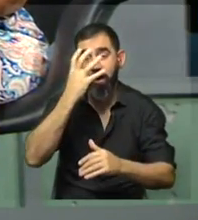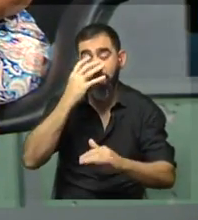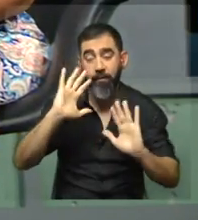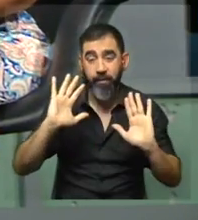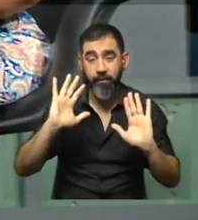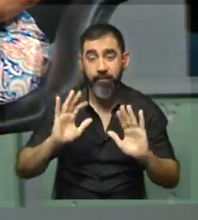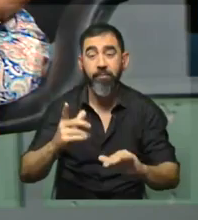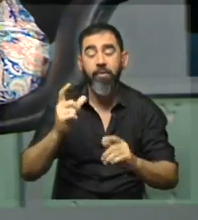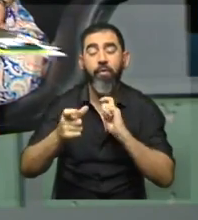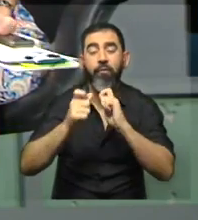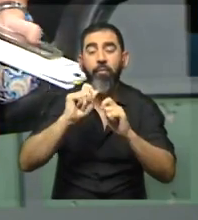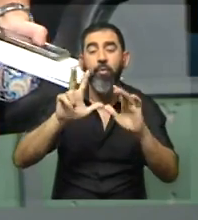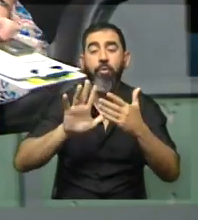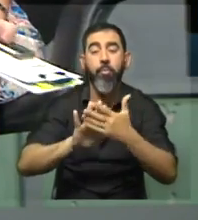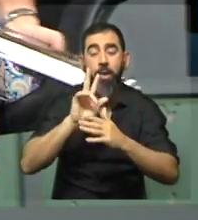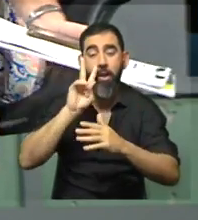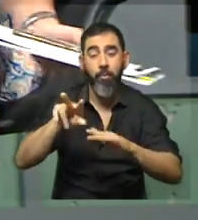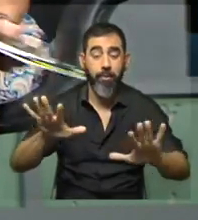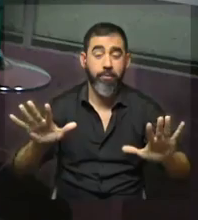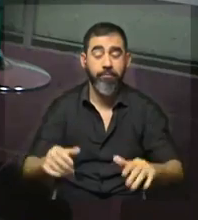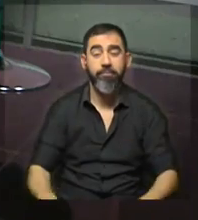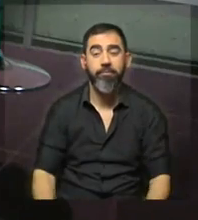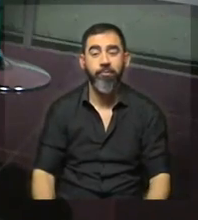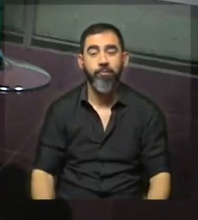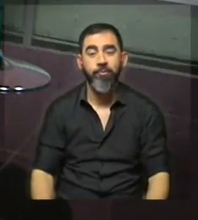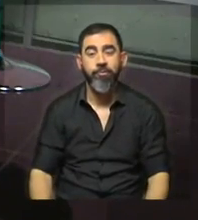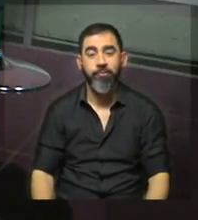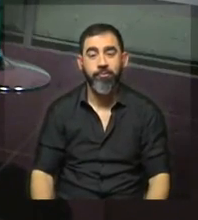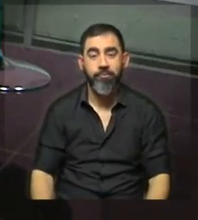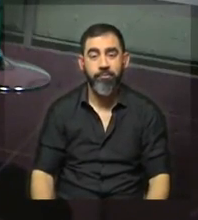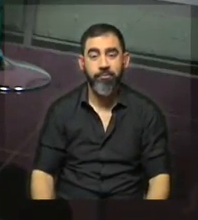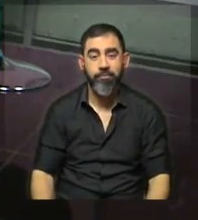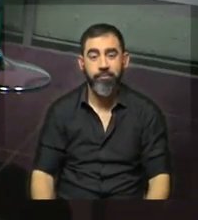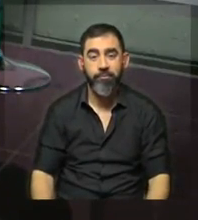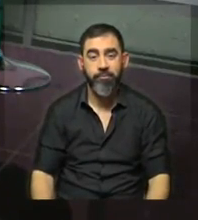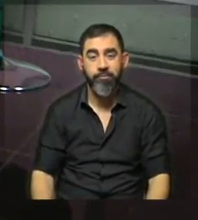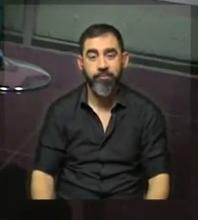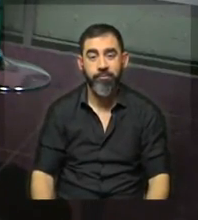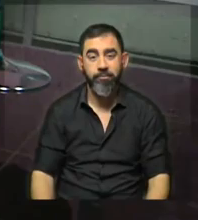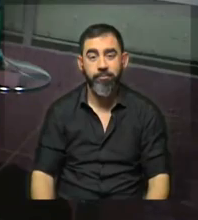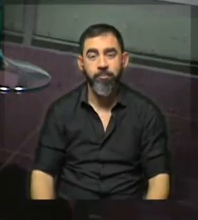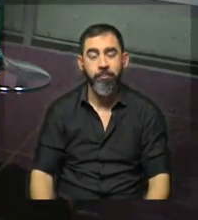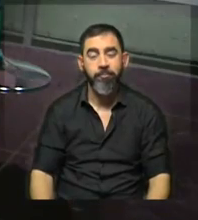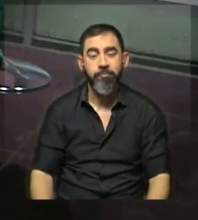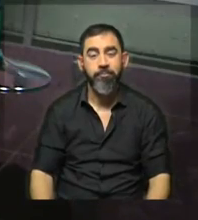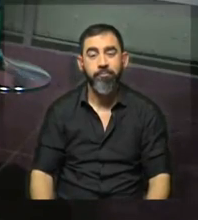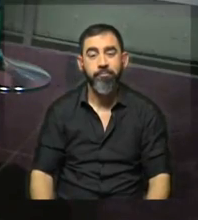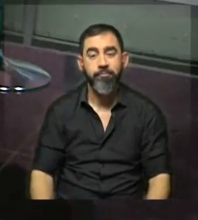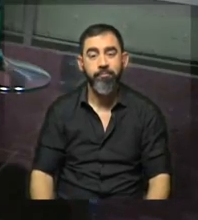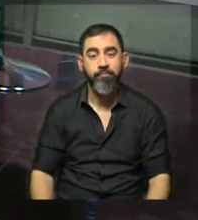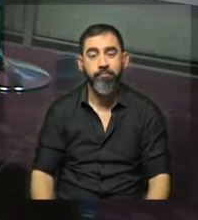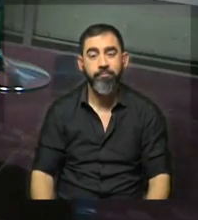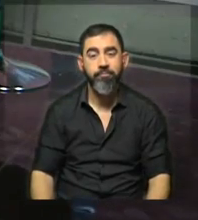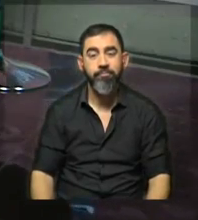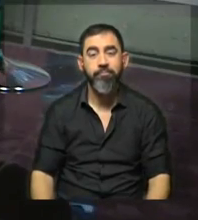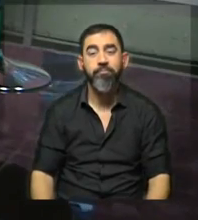Pero el informativo de las 8 lo miramos seguro porque estamos en maquillaje. Claro, y hermano, fin de semana. No tenemos más remedio. ¿Pero qué, perdón? ¿Le puso mucho dulce de leche a los